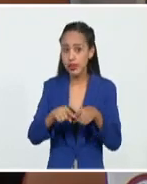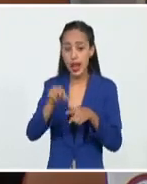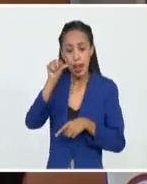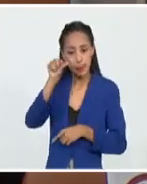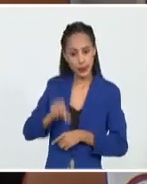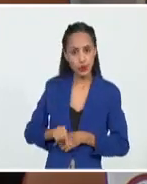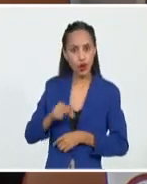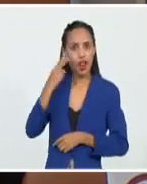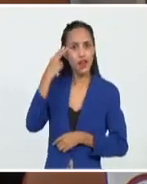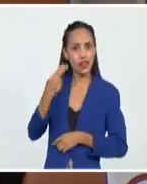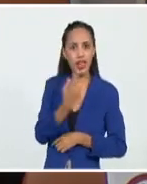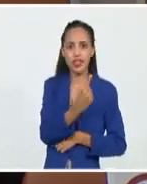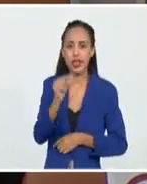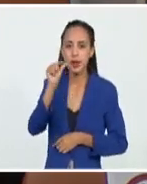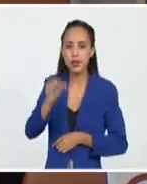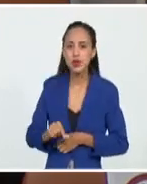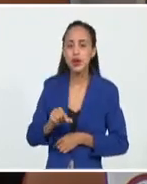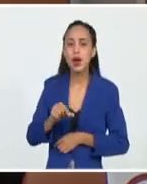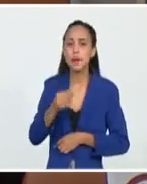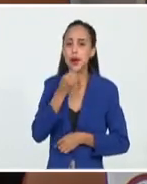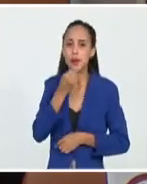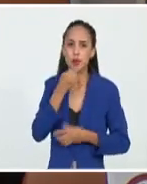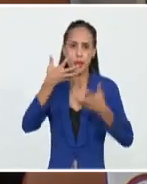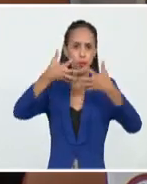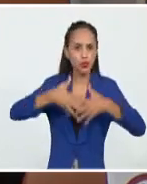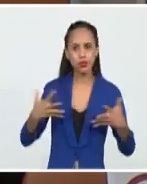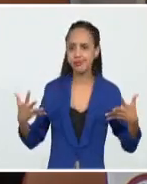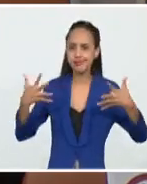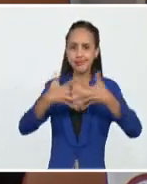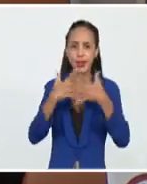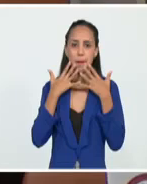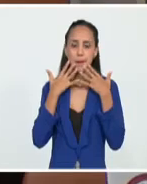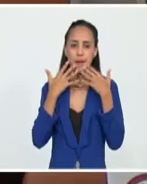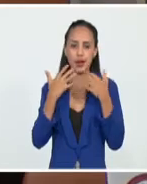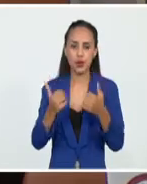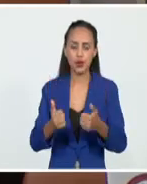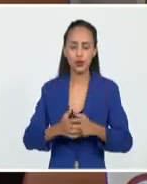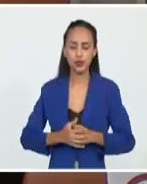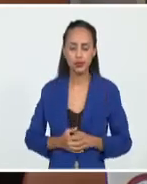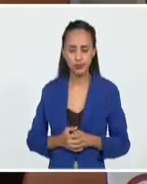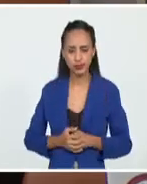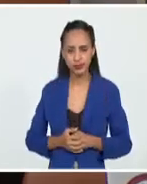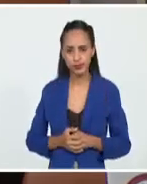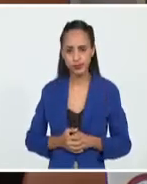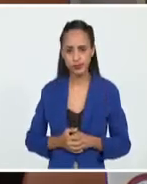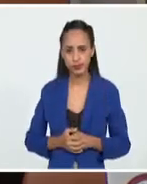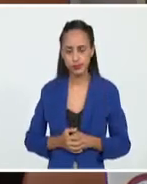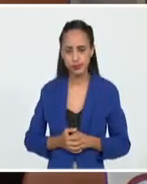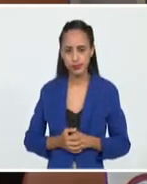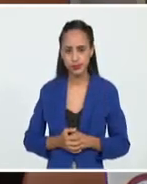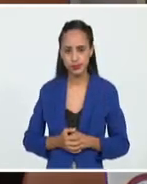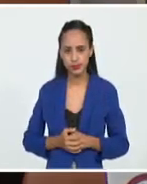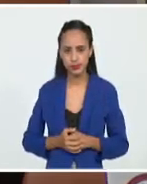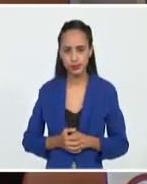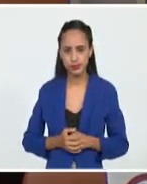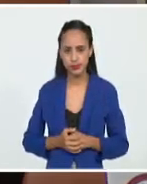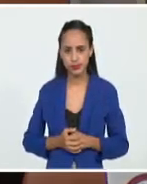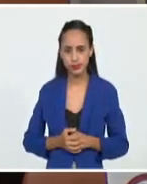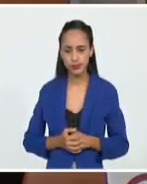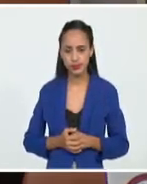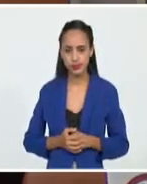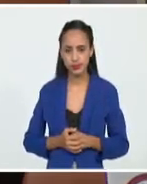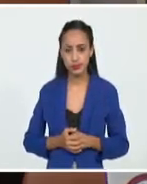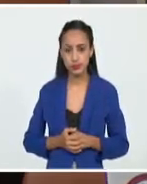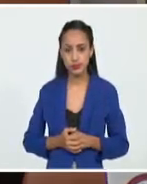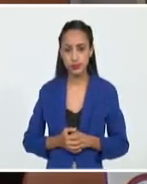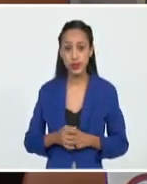generar encadenamientos productivos y de valor entre las diferentes formas de propiedad y gestión. Eso sí, sobre la base de las prioridades estratégicas que